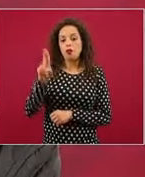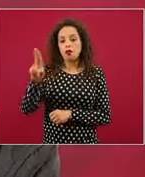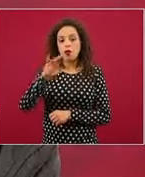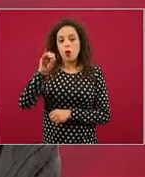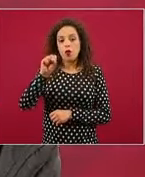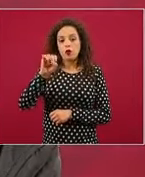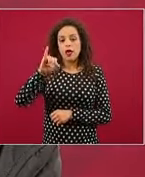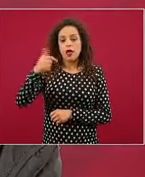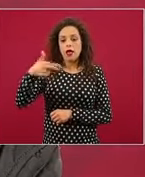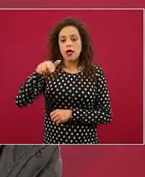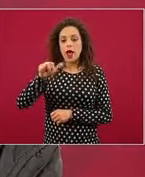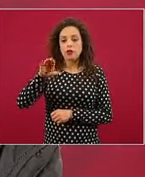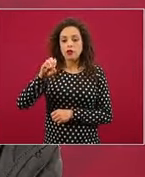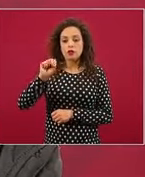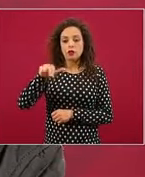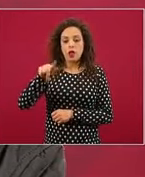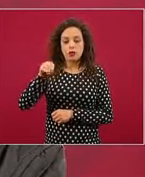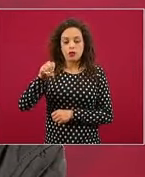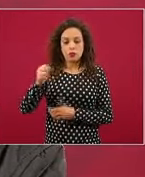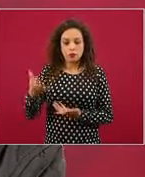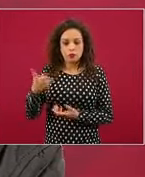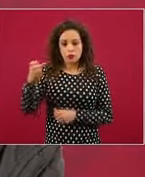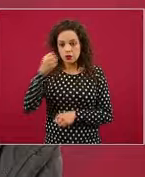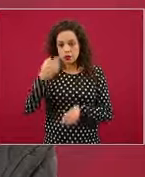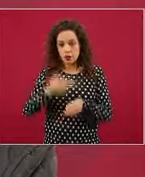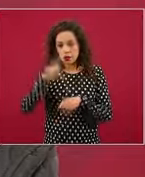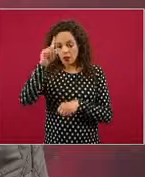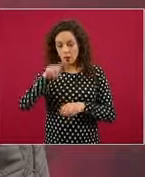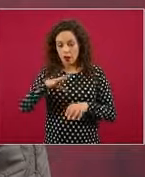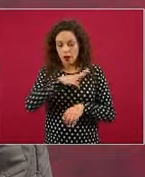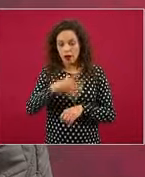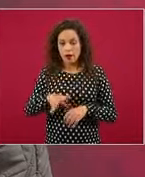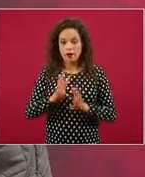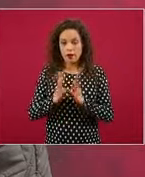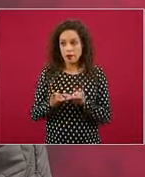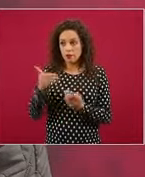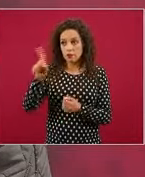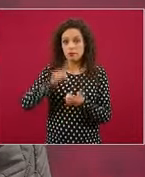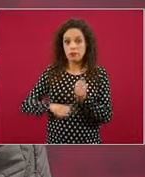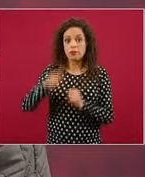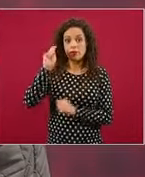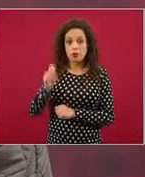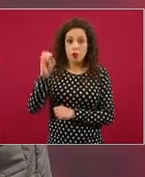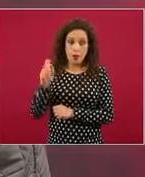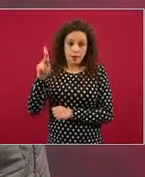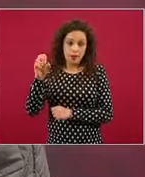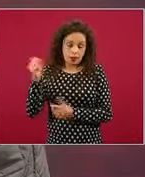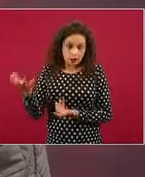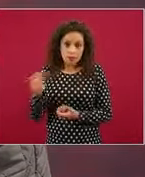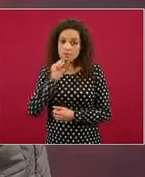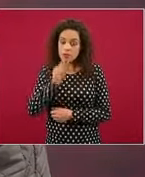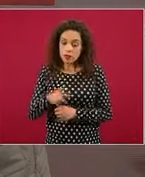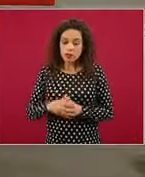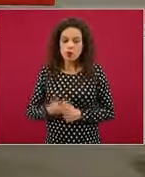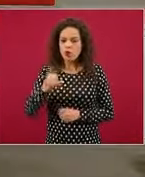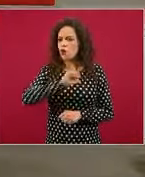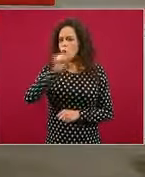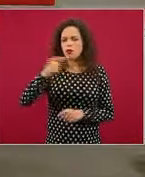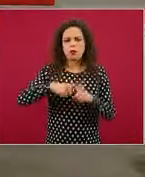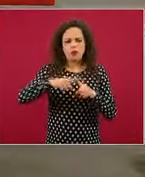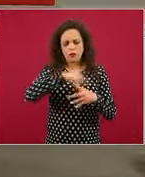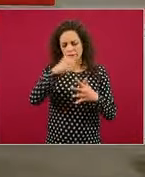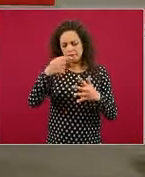Santos, secretario del Consejo de Salud General, quien es asesor de la OPS en la materia de inmunización, y varios otros. Y